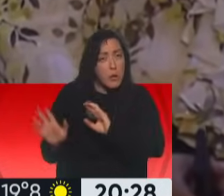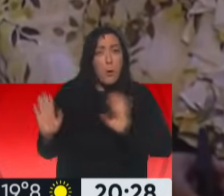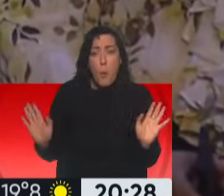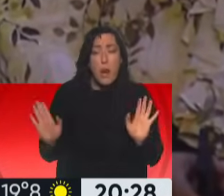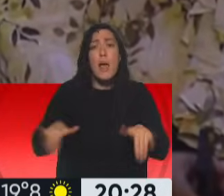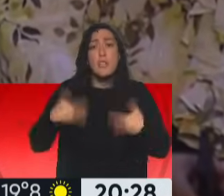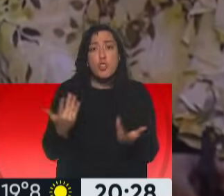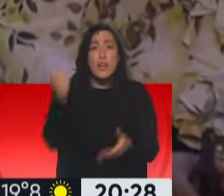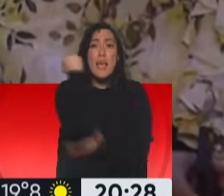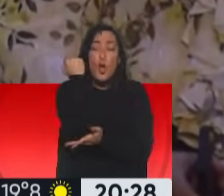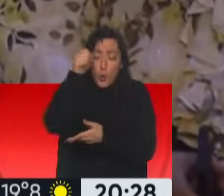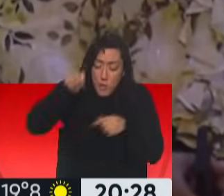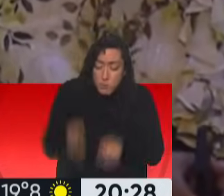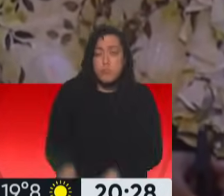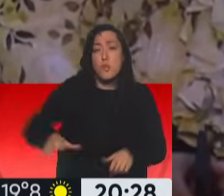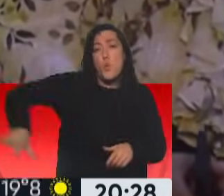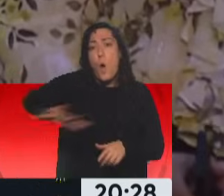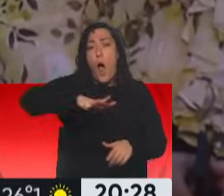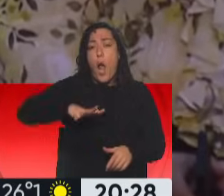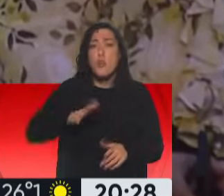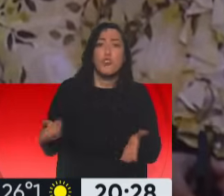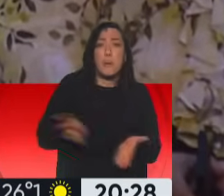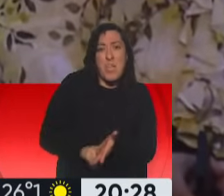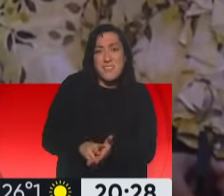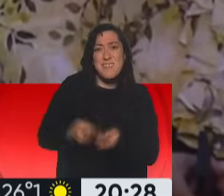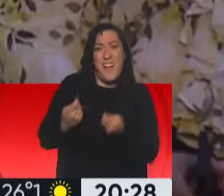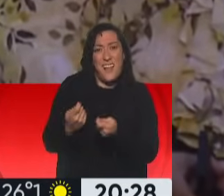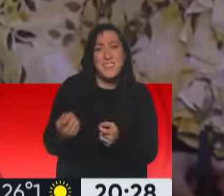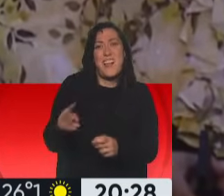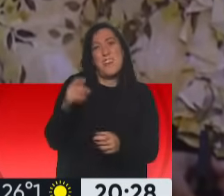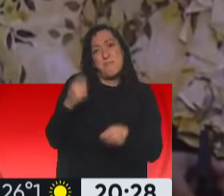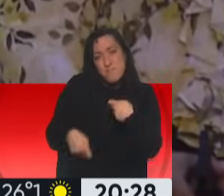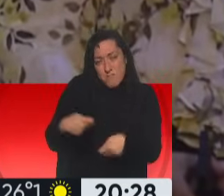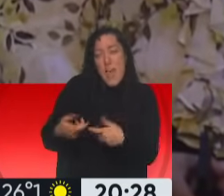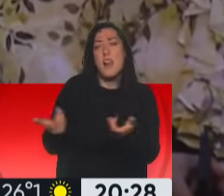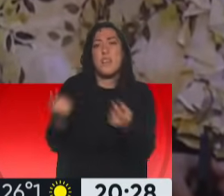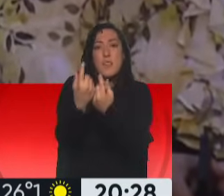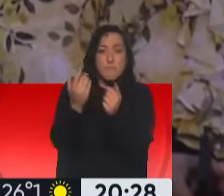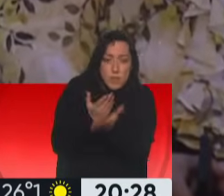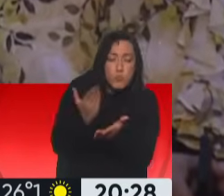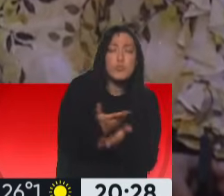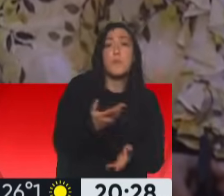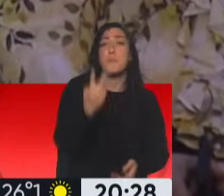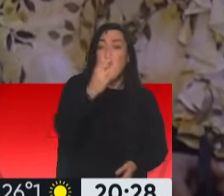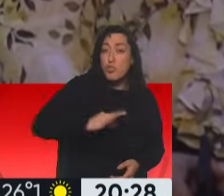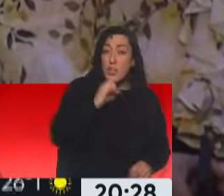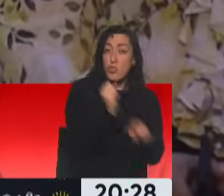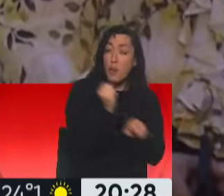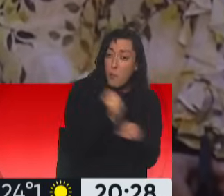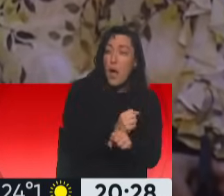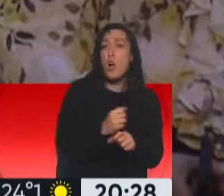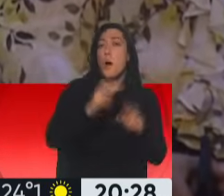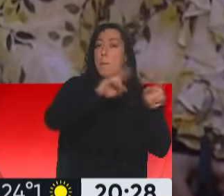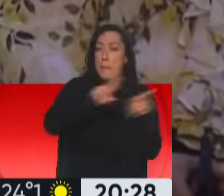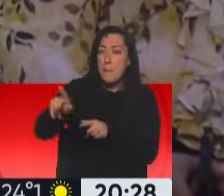ese fruto a la economía local. Durante estos primeros 2 años de nuestro mandato llevamos adelante nuestra agenda